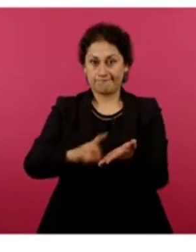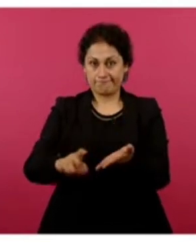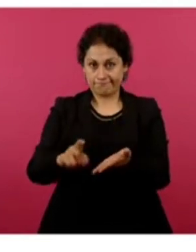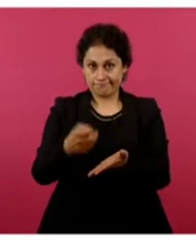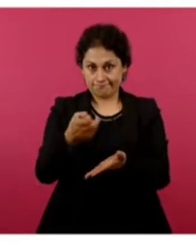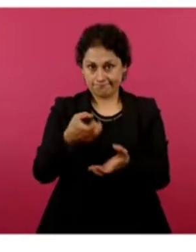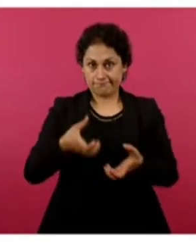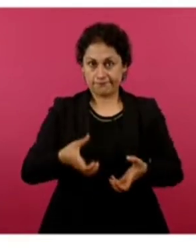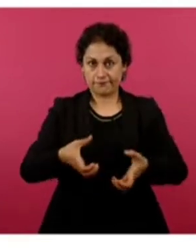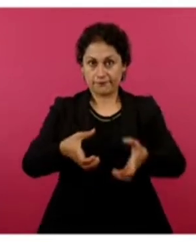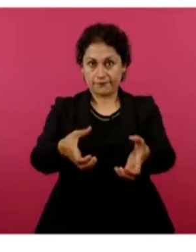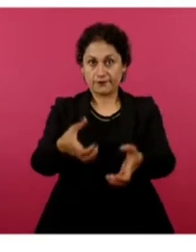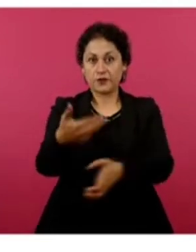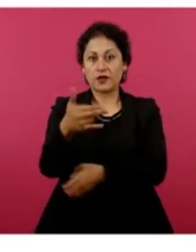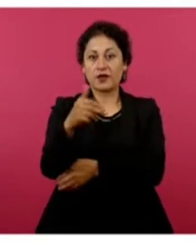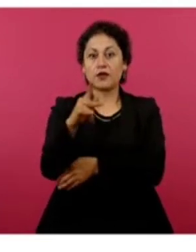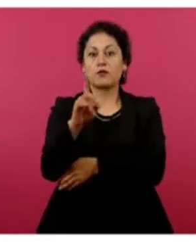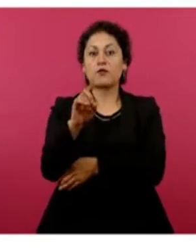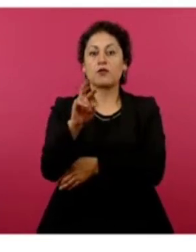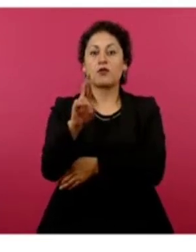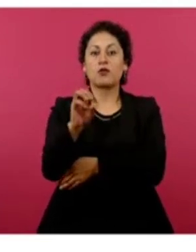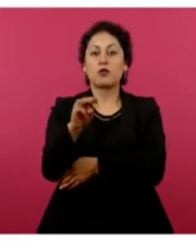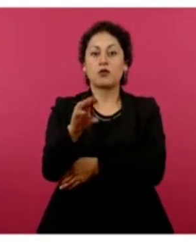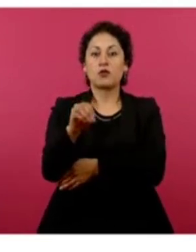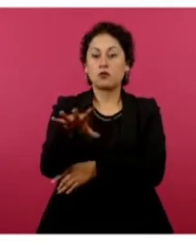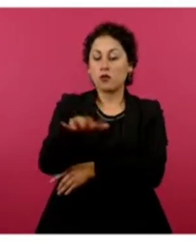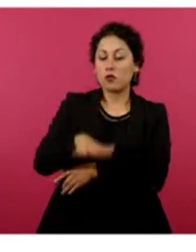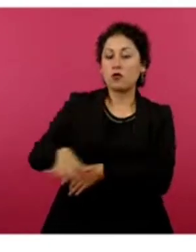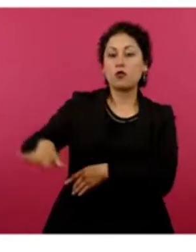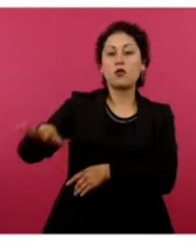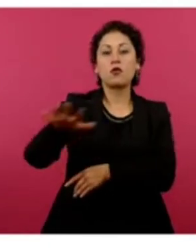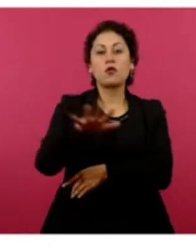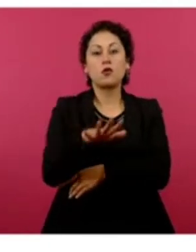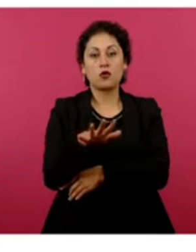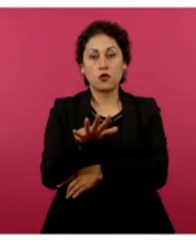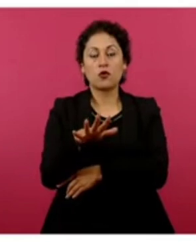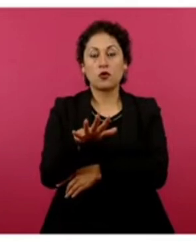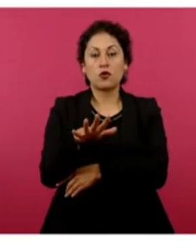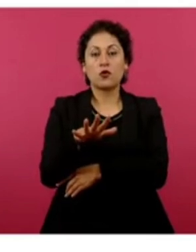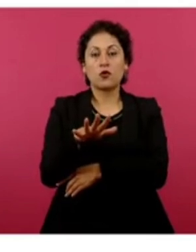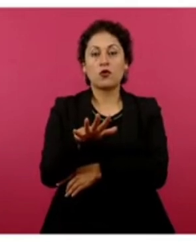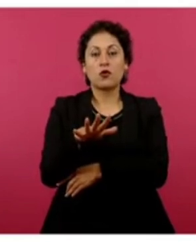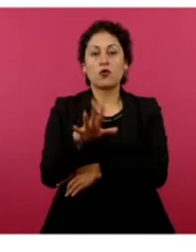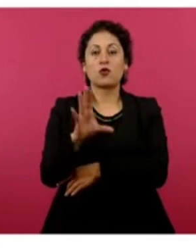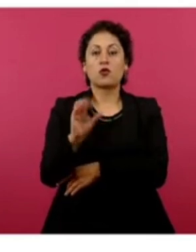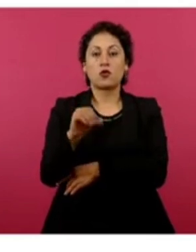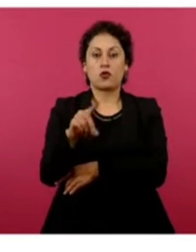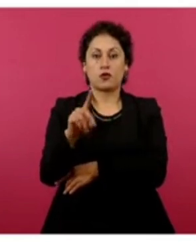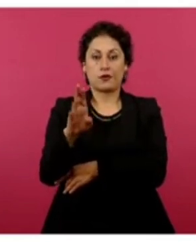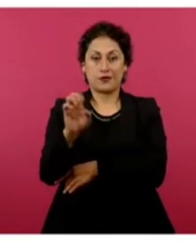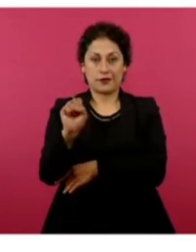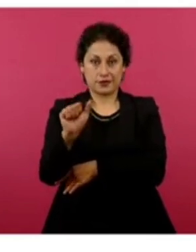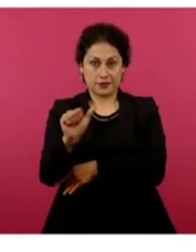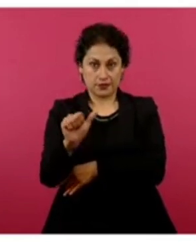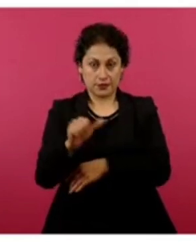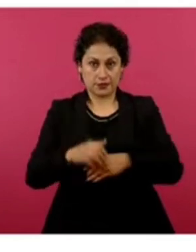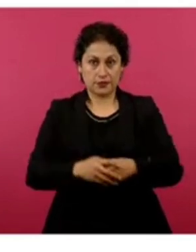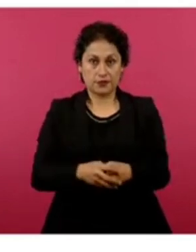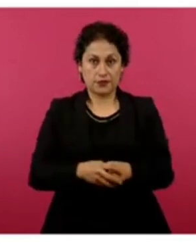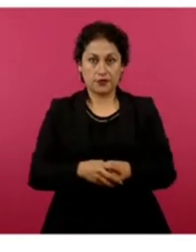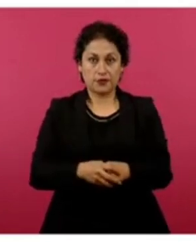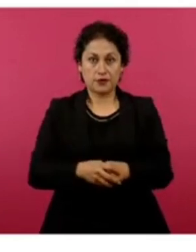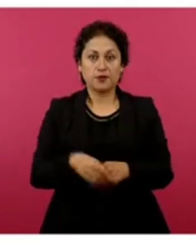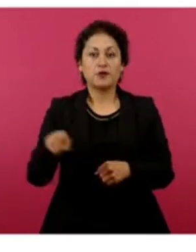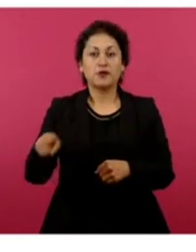En Hipódromo. En la colonia, en Hipódromo Condesa, en